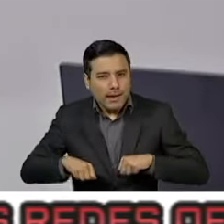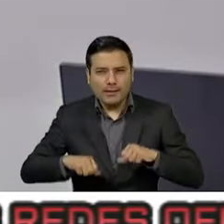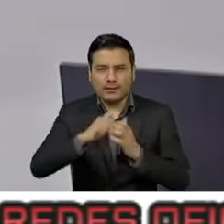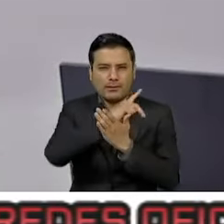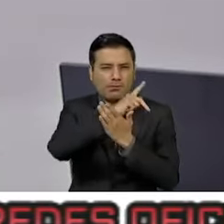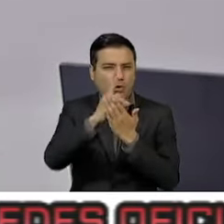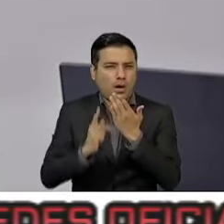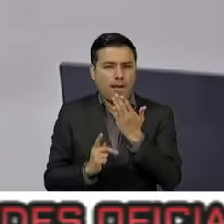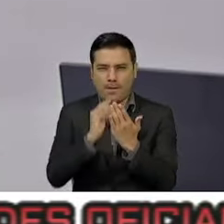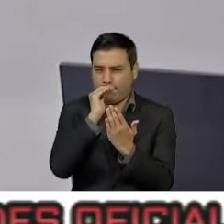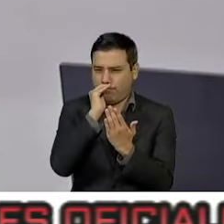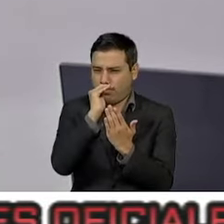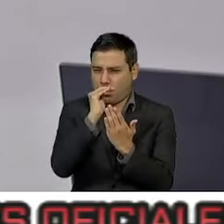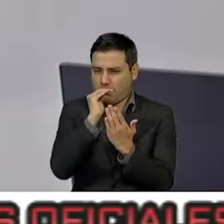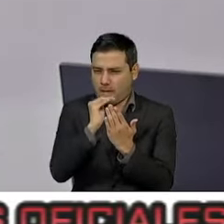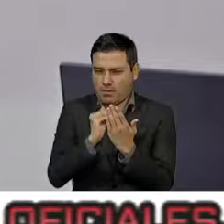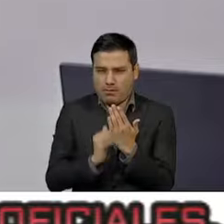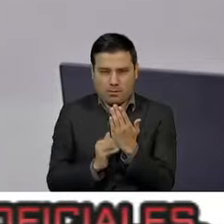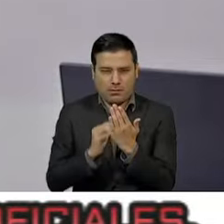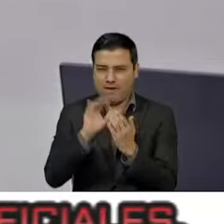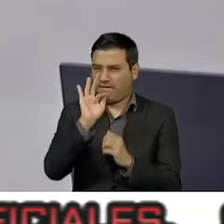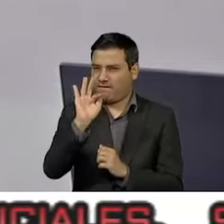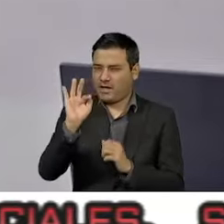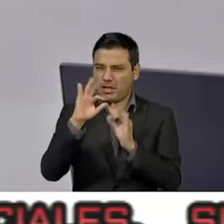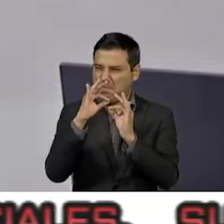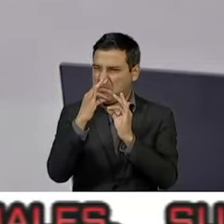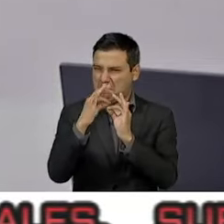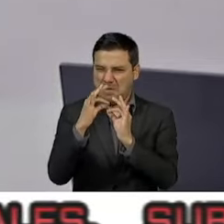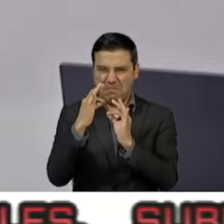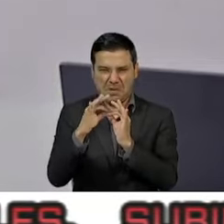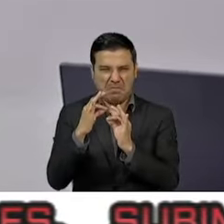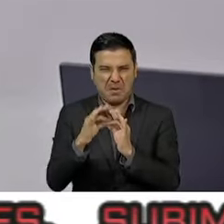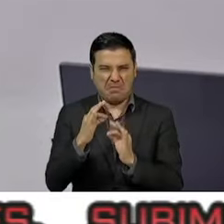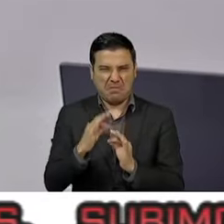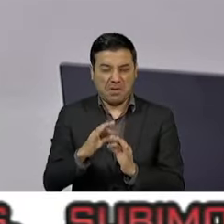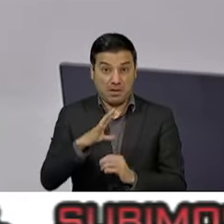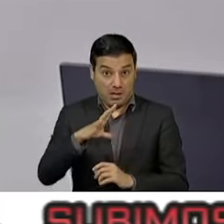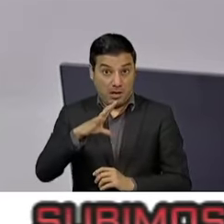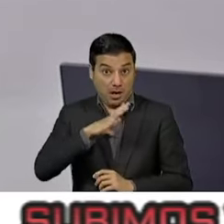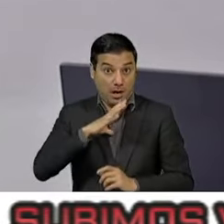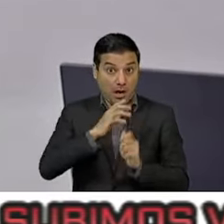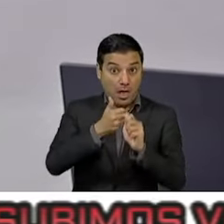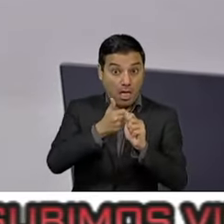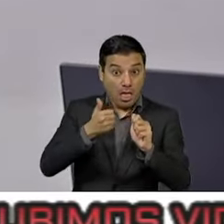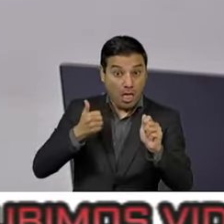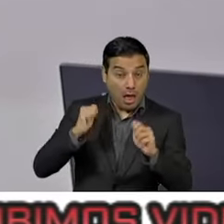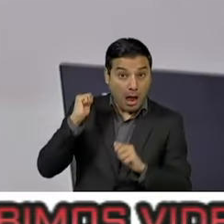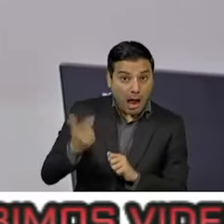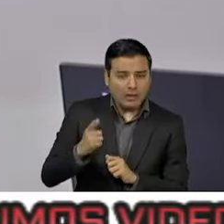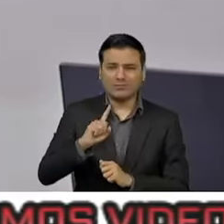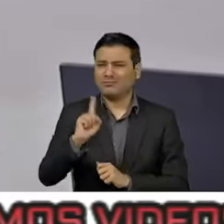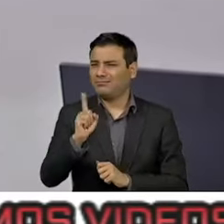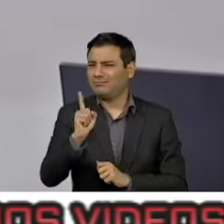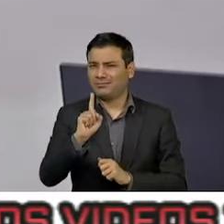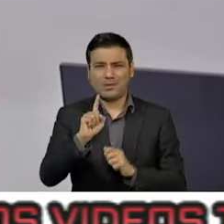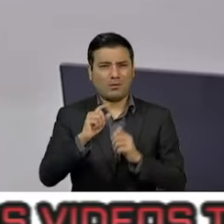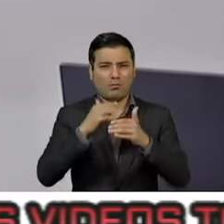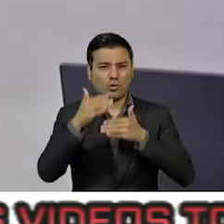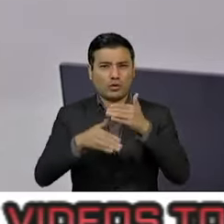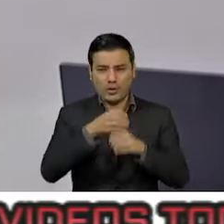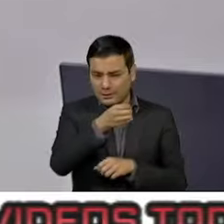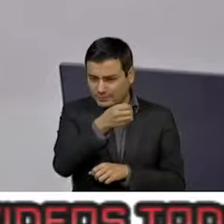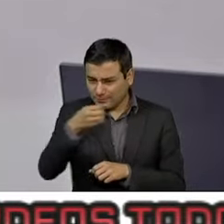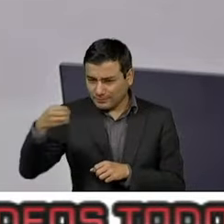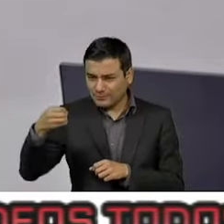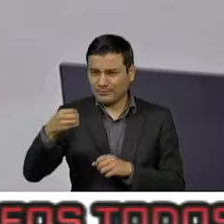no existen retrasos significativos en la ejecución de las tareas vinculadas con la organización del proceso electoral